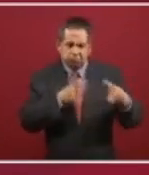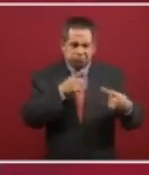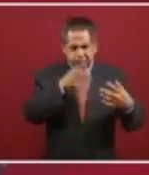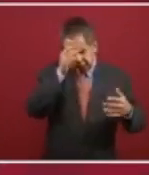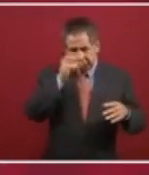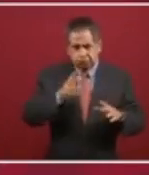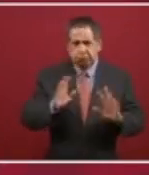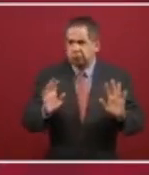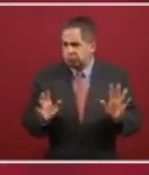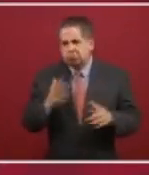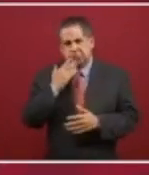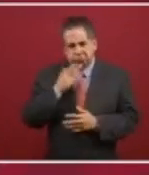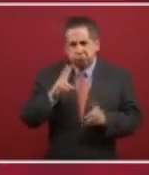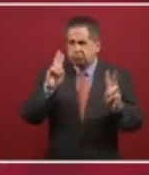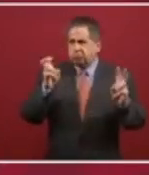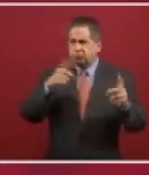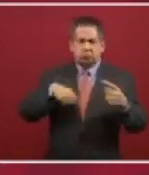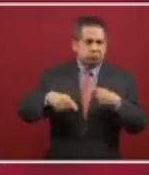sobre estos temas,